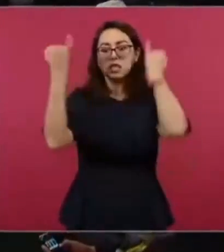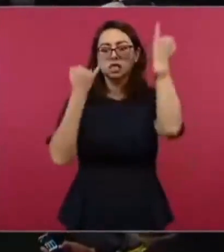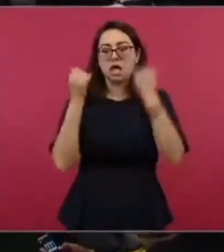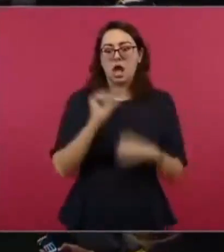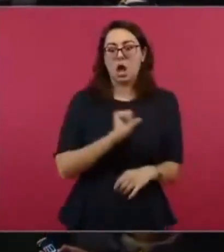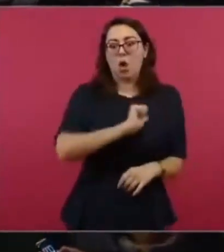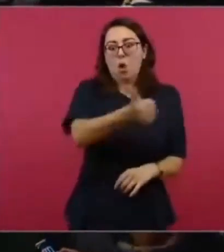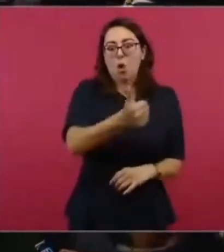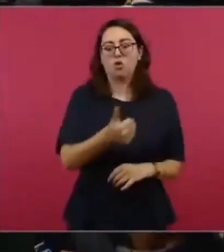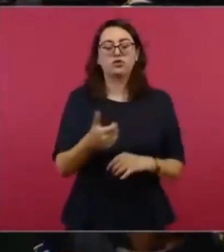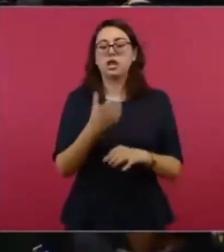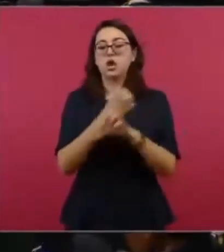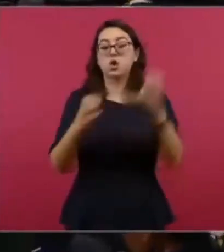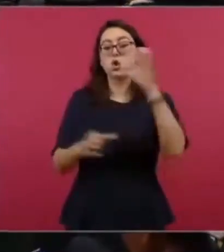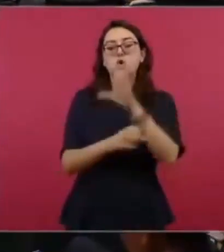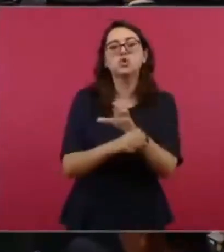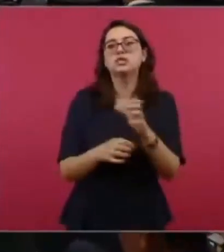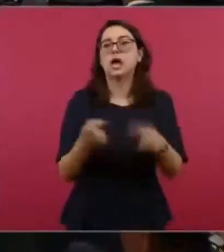a querer